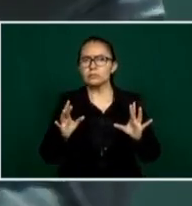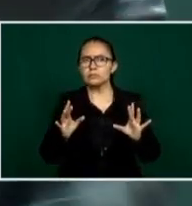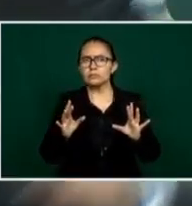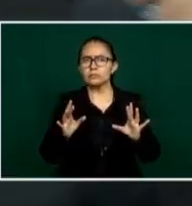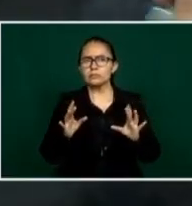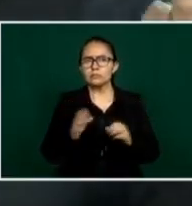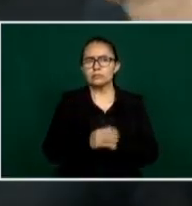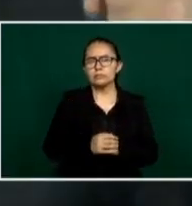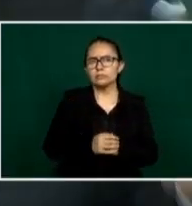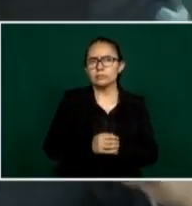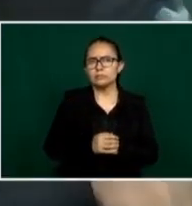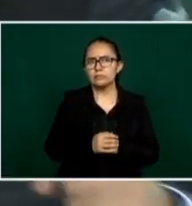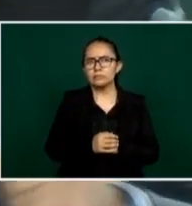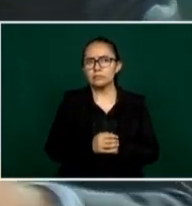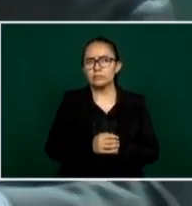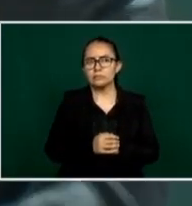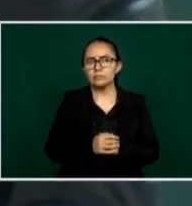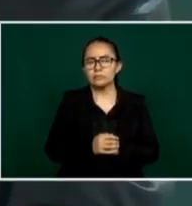nutre,